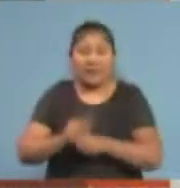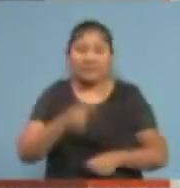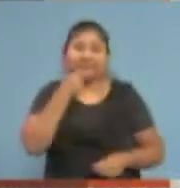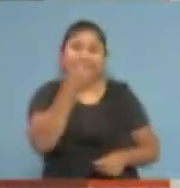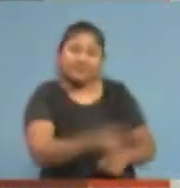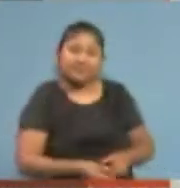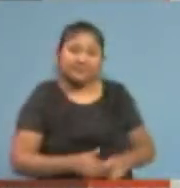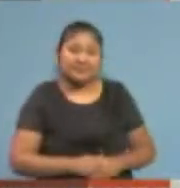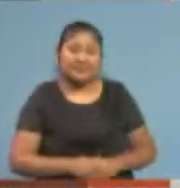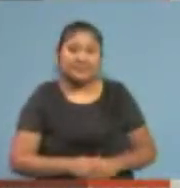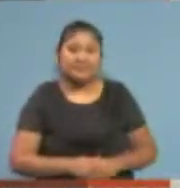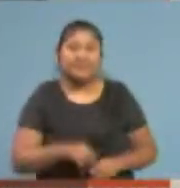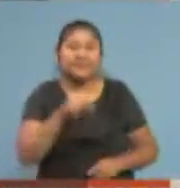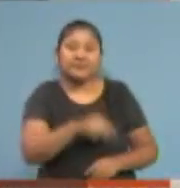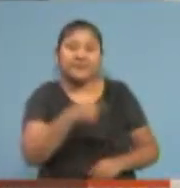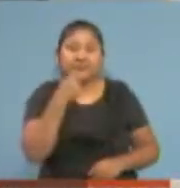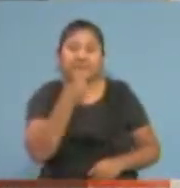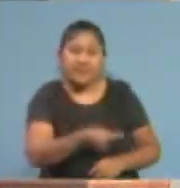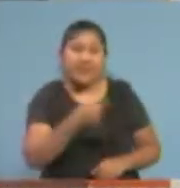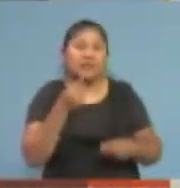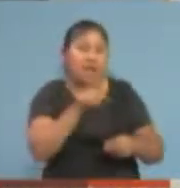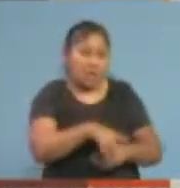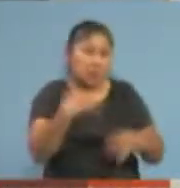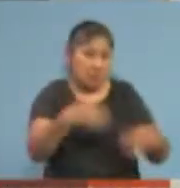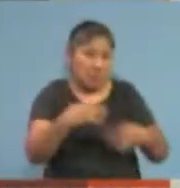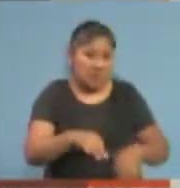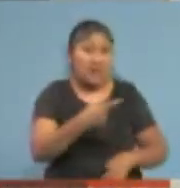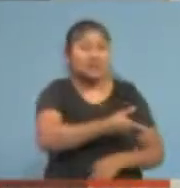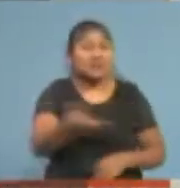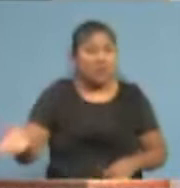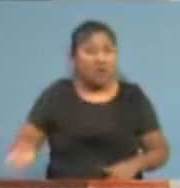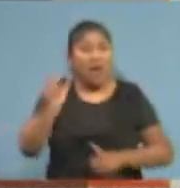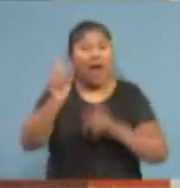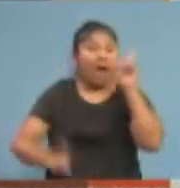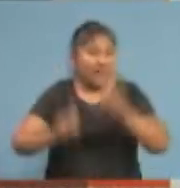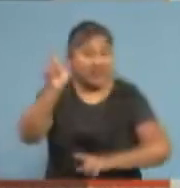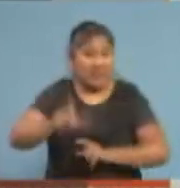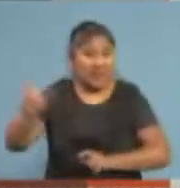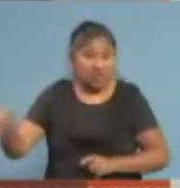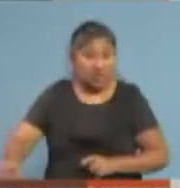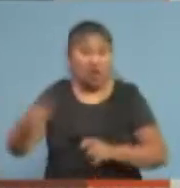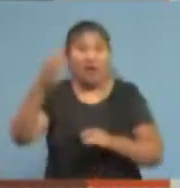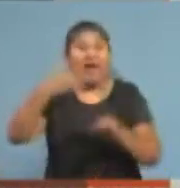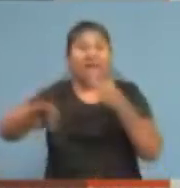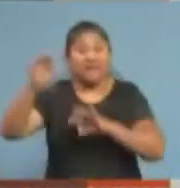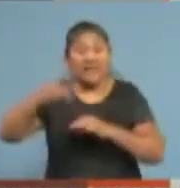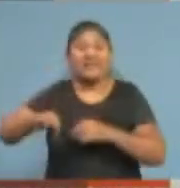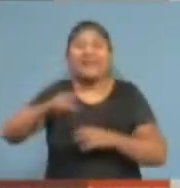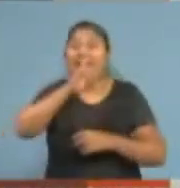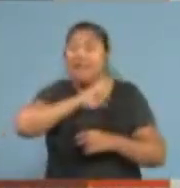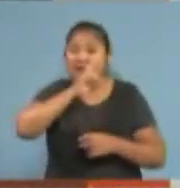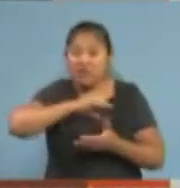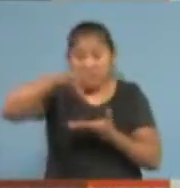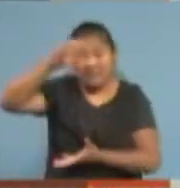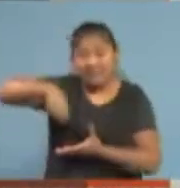gana la vida vendiendo ensaladas de frutas pero a lo mejor esa ensalada de frutos por toda la ciudad exacto bueno la